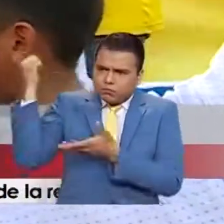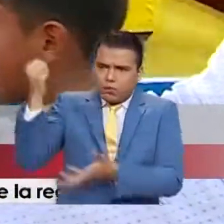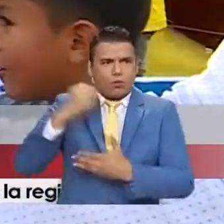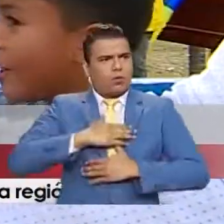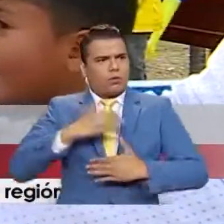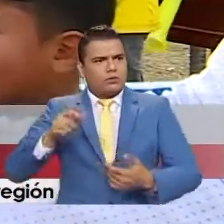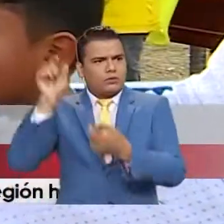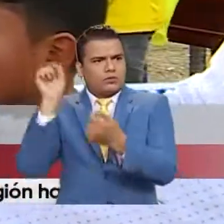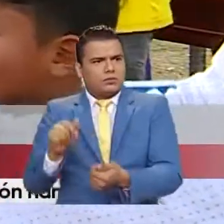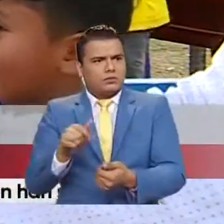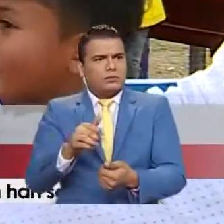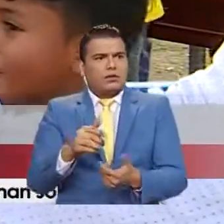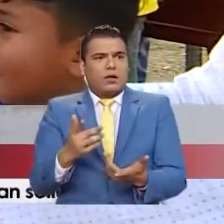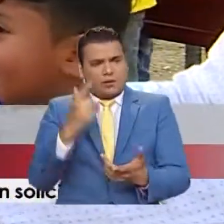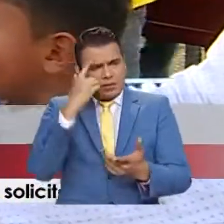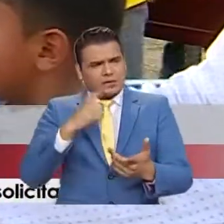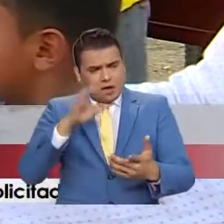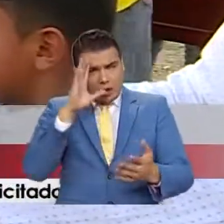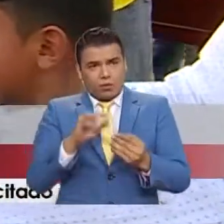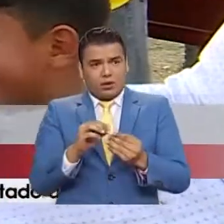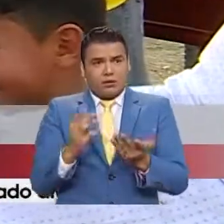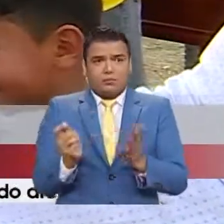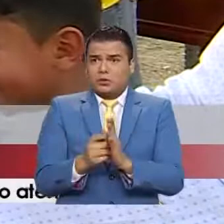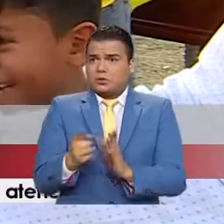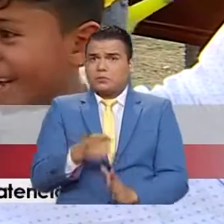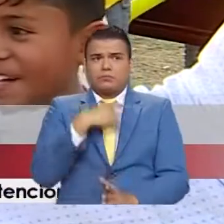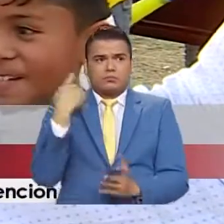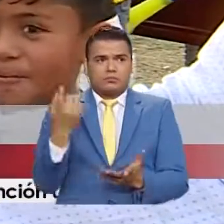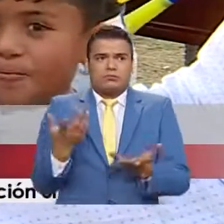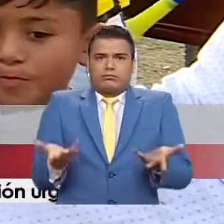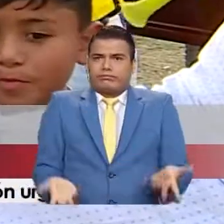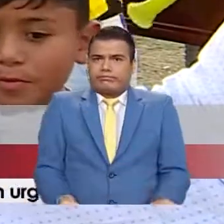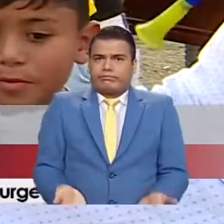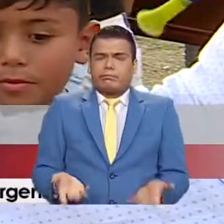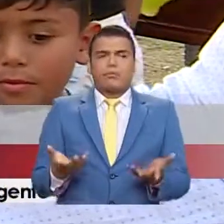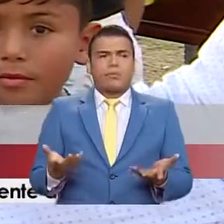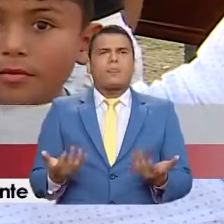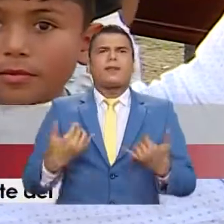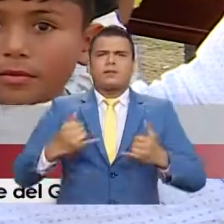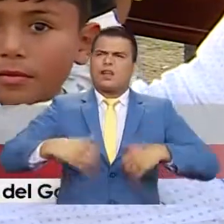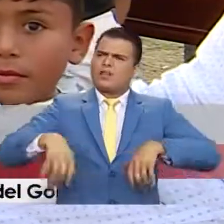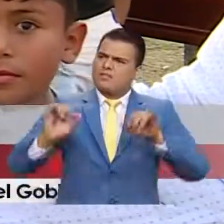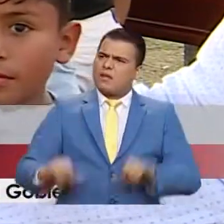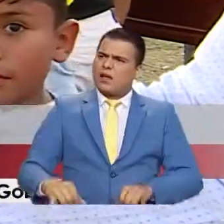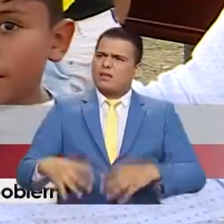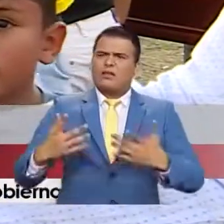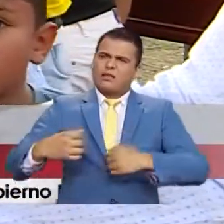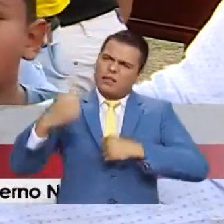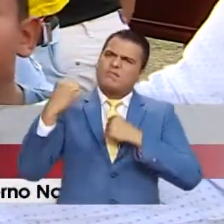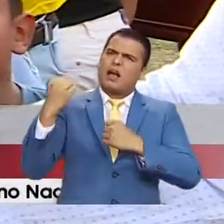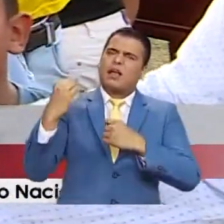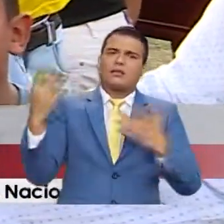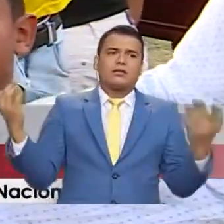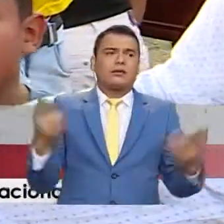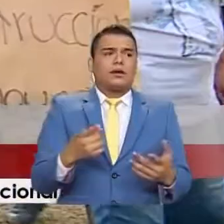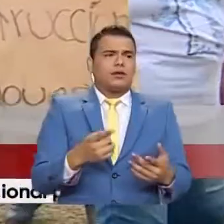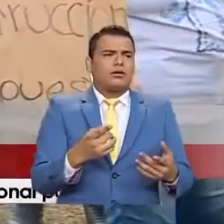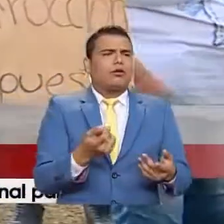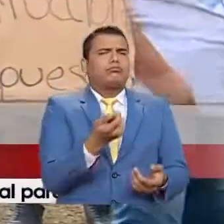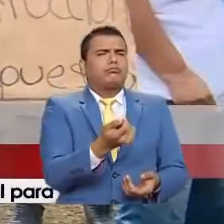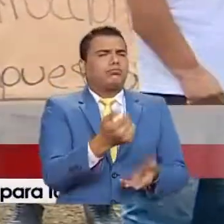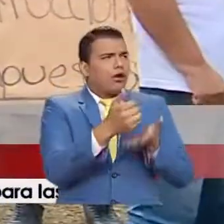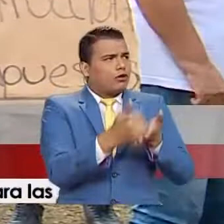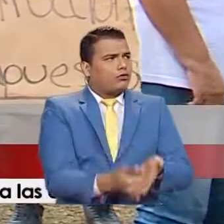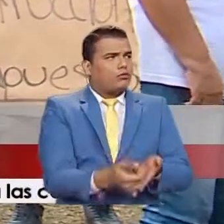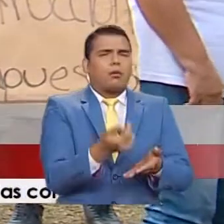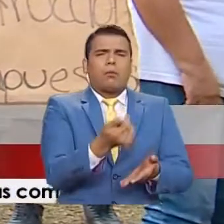compromiso para Ciudad del Campo. Le hemos hecho varios plantones, le hemos hecho varias manifestaciones, vienen, nos dan como pañitos de agua tibia, pero